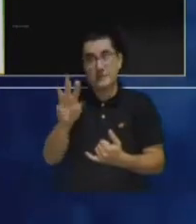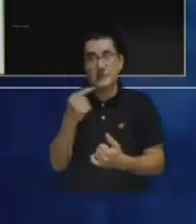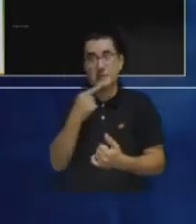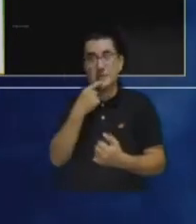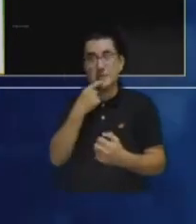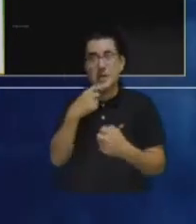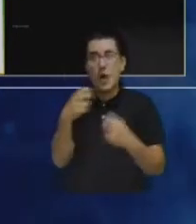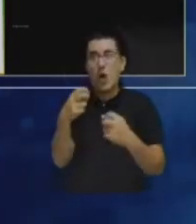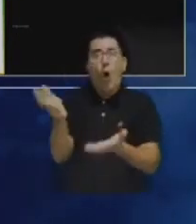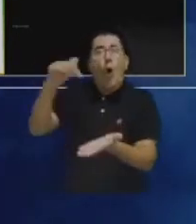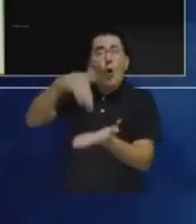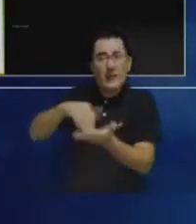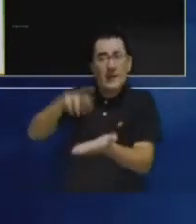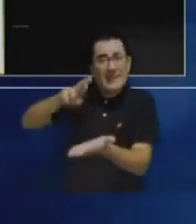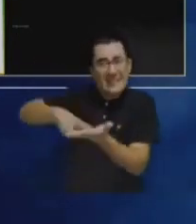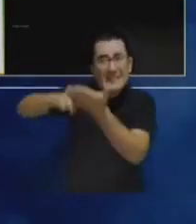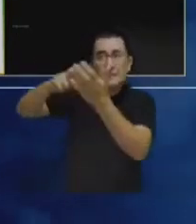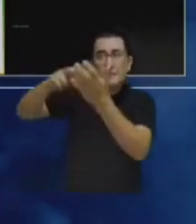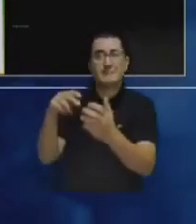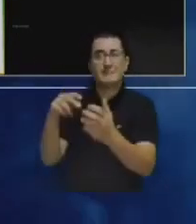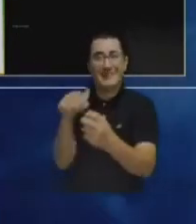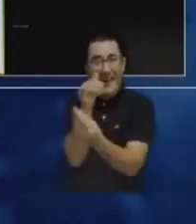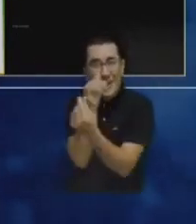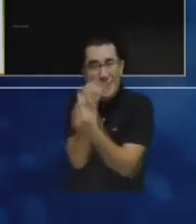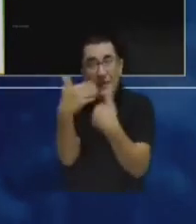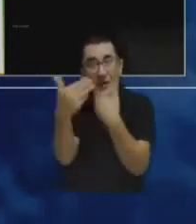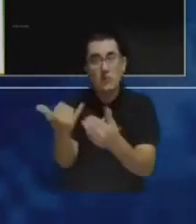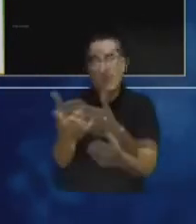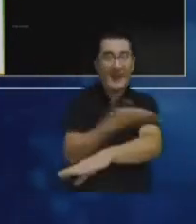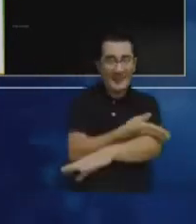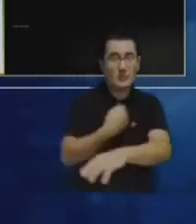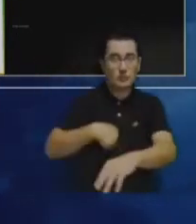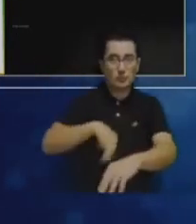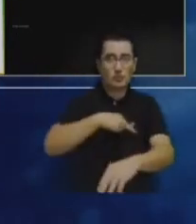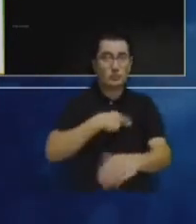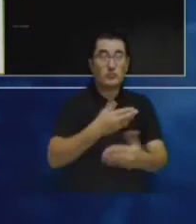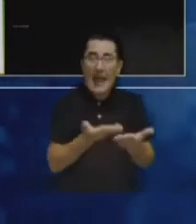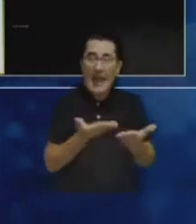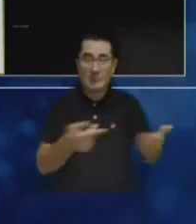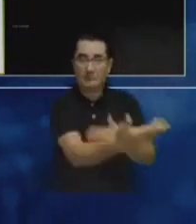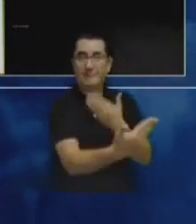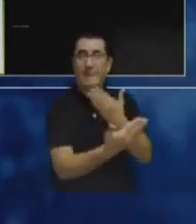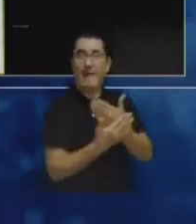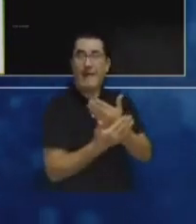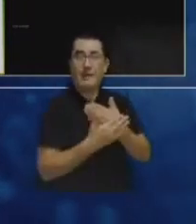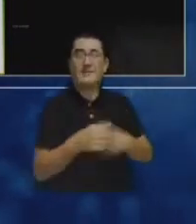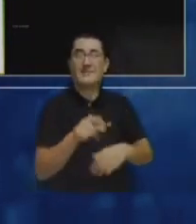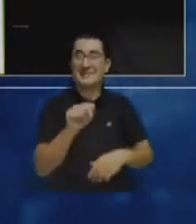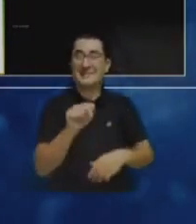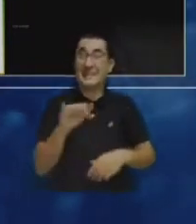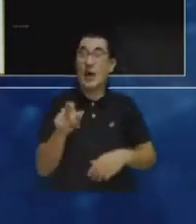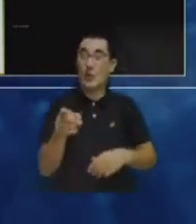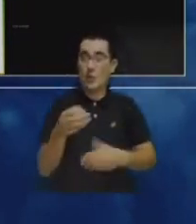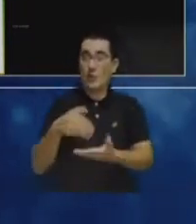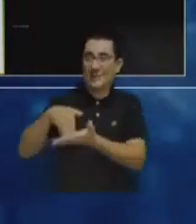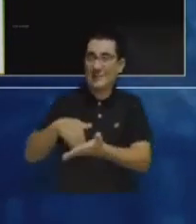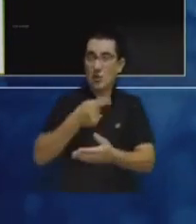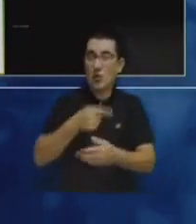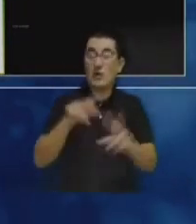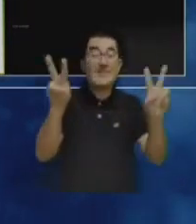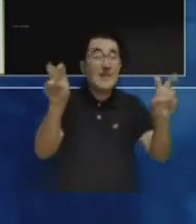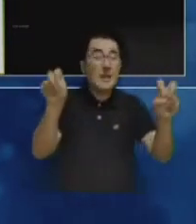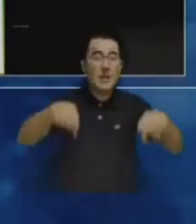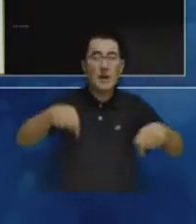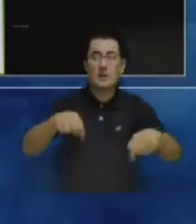de reactivación, pero que nosotros tuvimos un elemento muy importante, y me gustó lo que decía Santiago, y es que no solamente estamos pensando en temas de reactivación por el